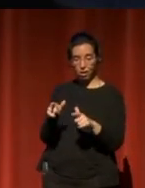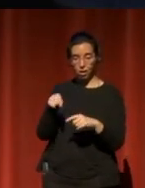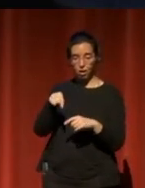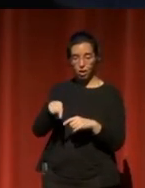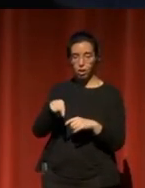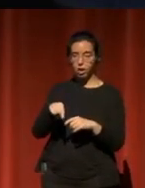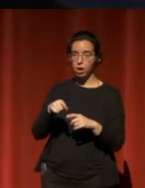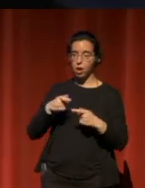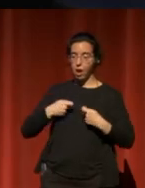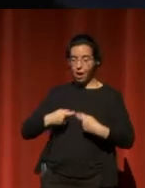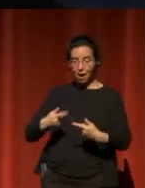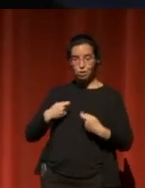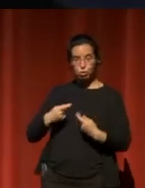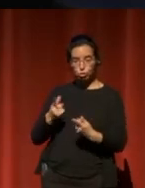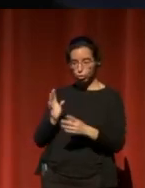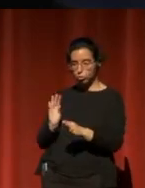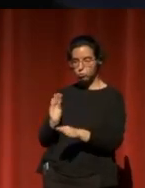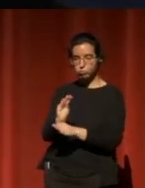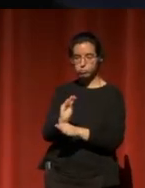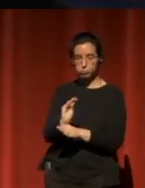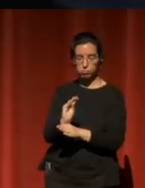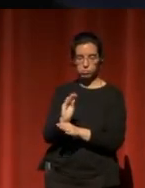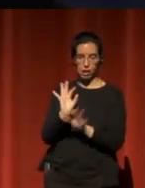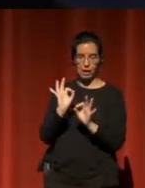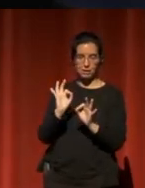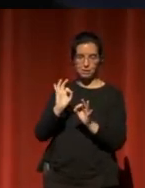de estos gastos los sufragan los municipios, ¿no?